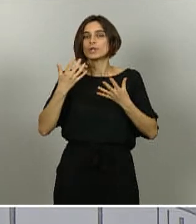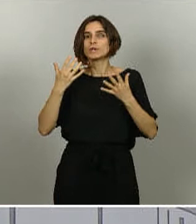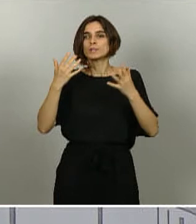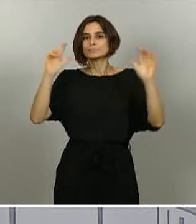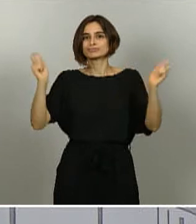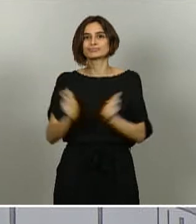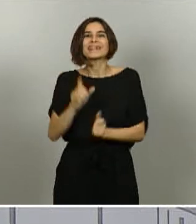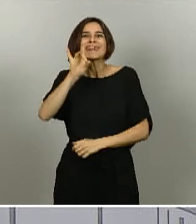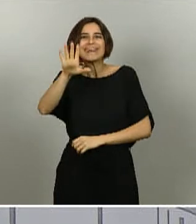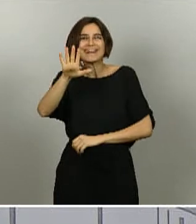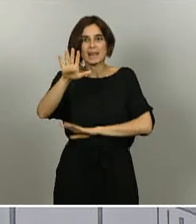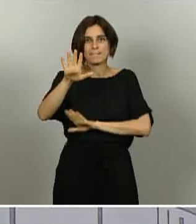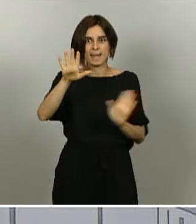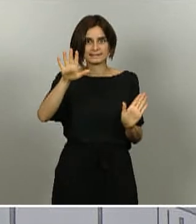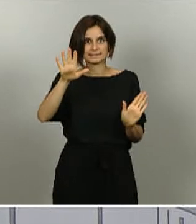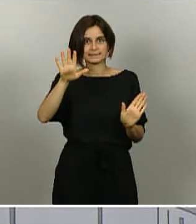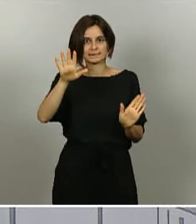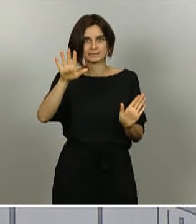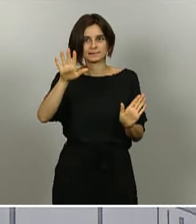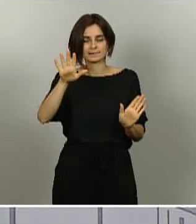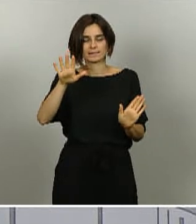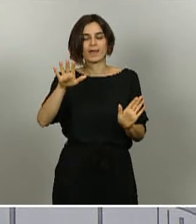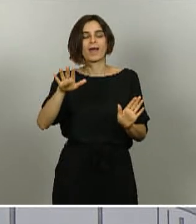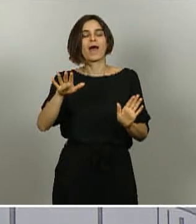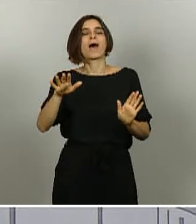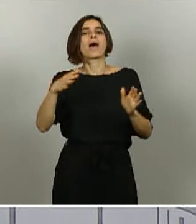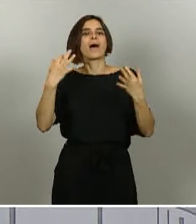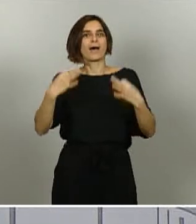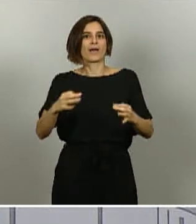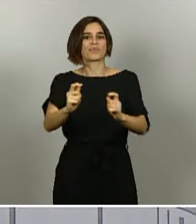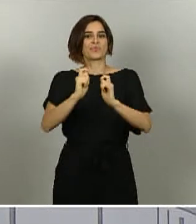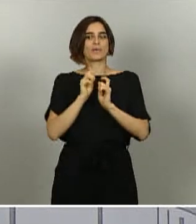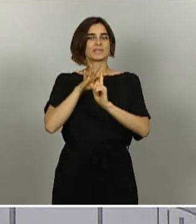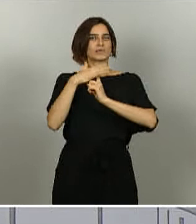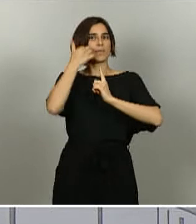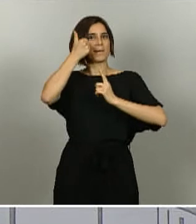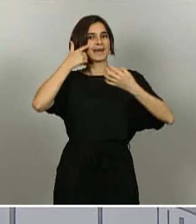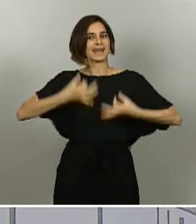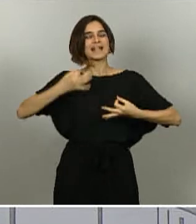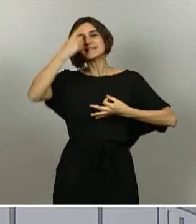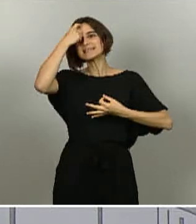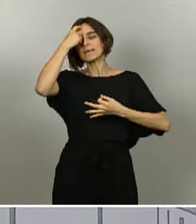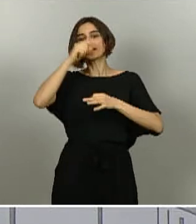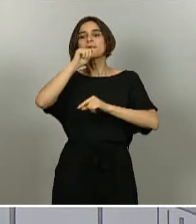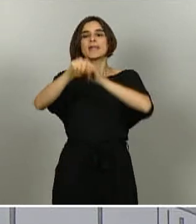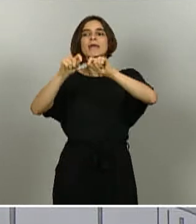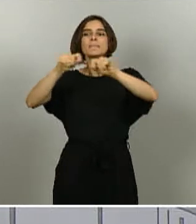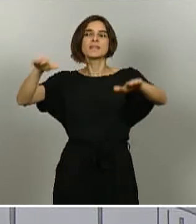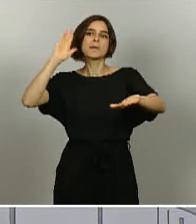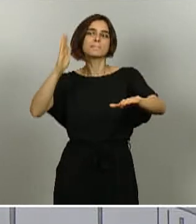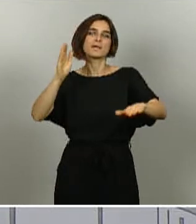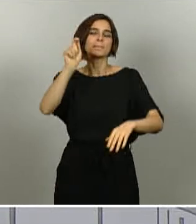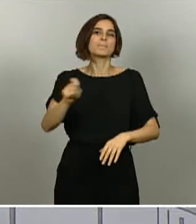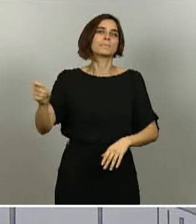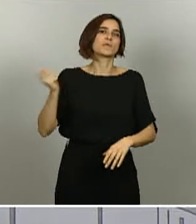nos da una imagen mucho más realista del impacto que está teniendo la epidemia en profesionales sanitarios ahora mismo.